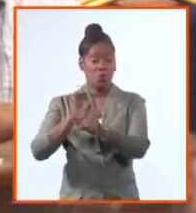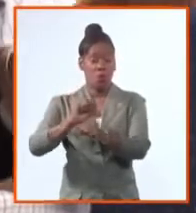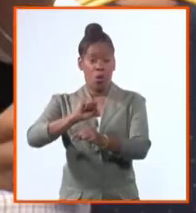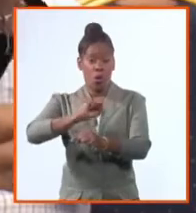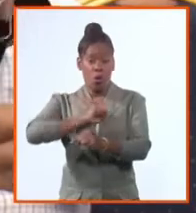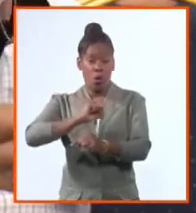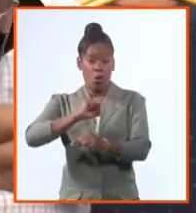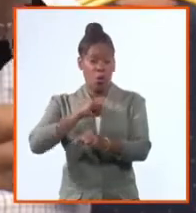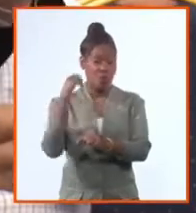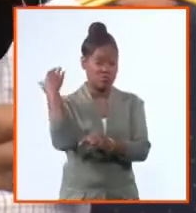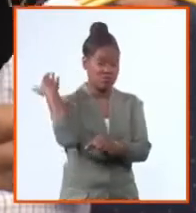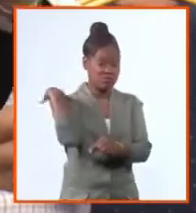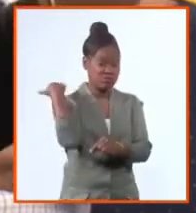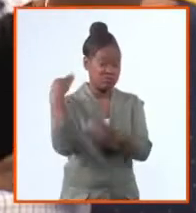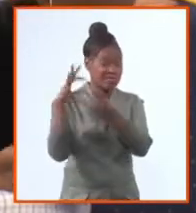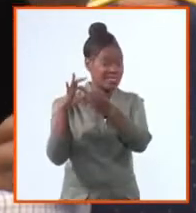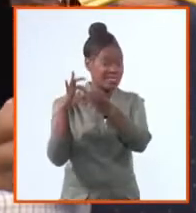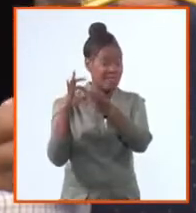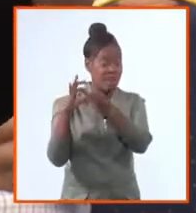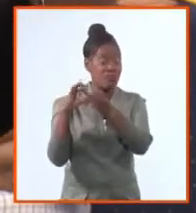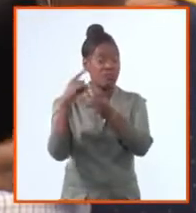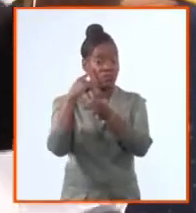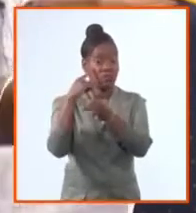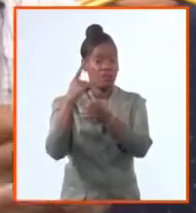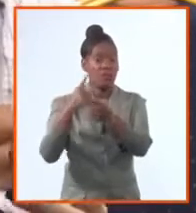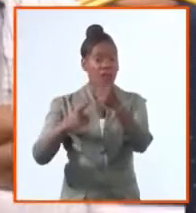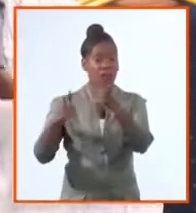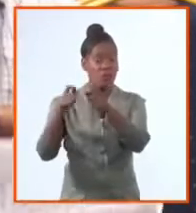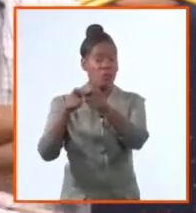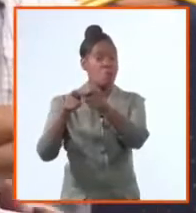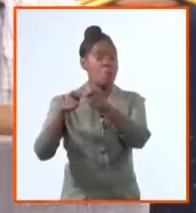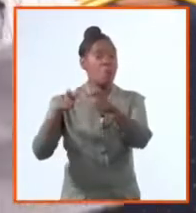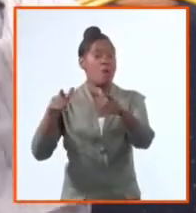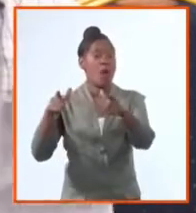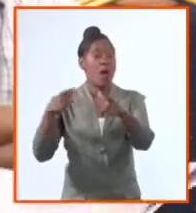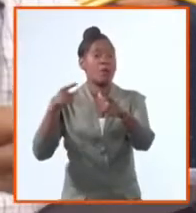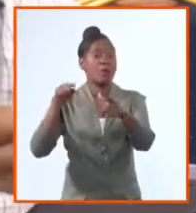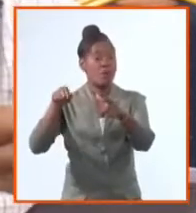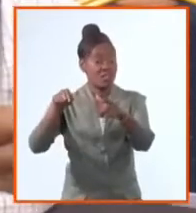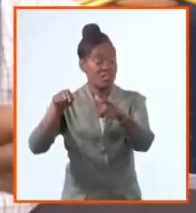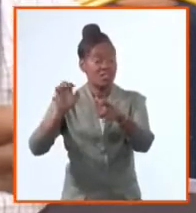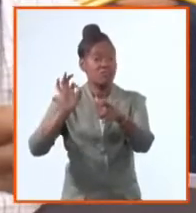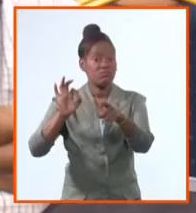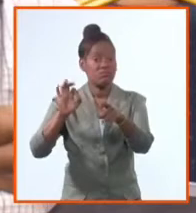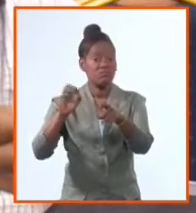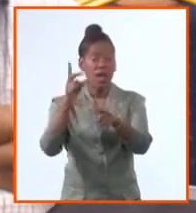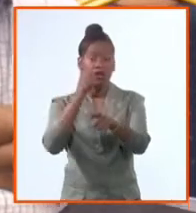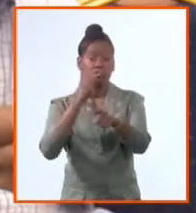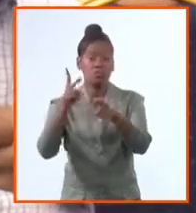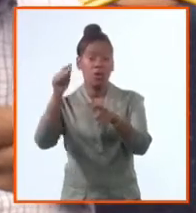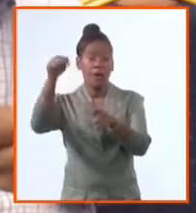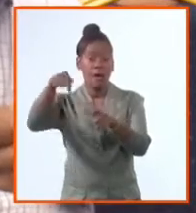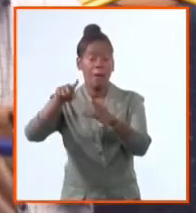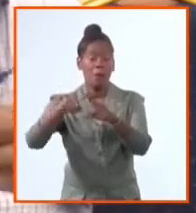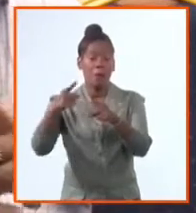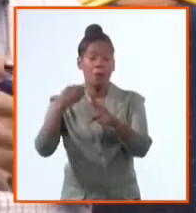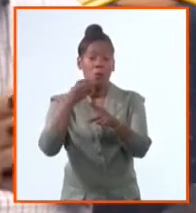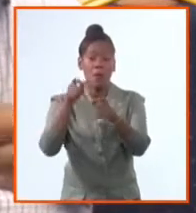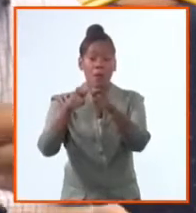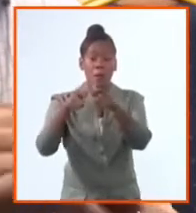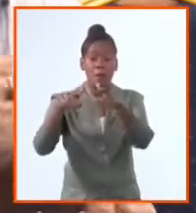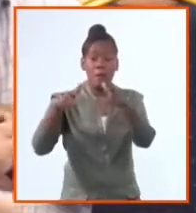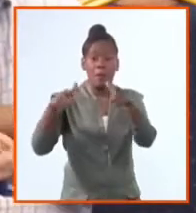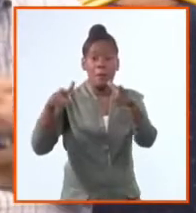decir, son temas que no es el nuevo microorganismo ni la nueva pandemia, pero son problemas que hay que tomar y que nos inciden.